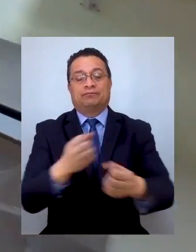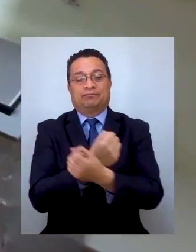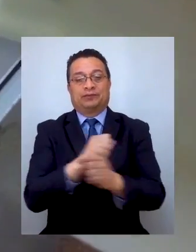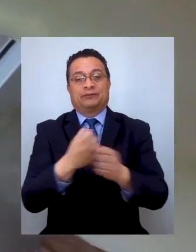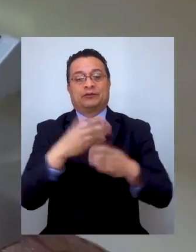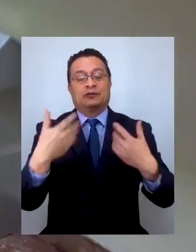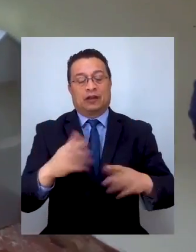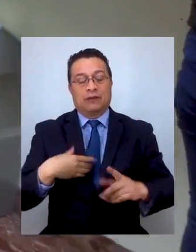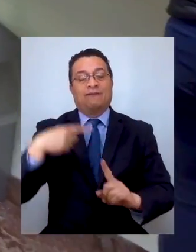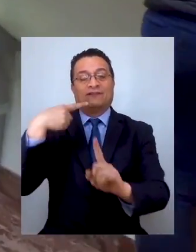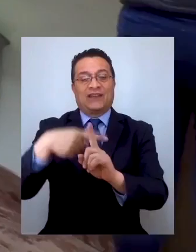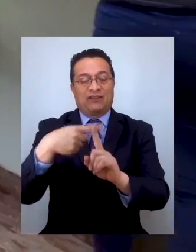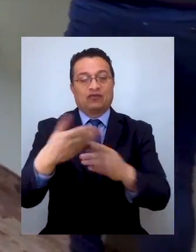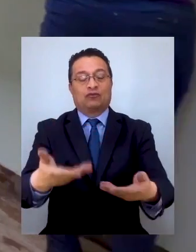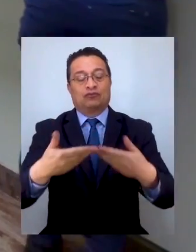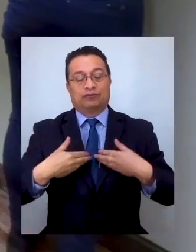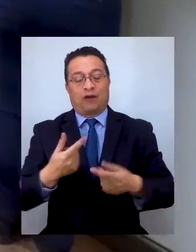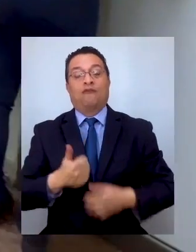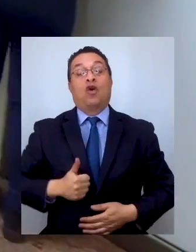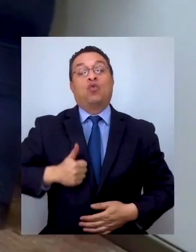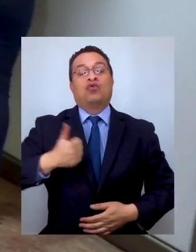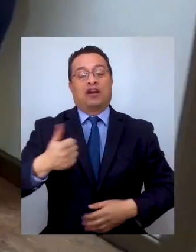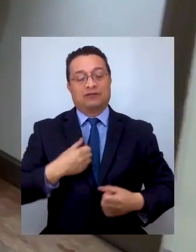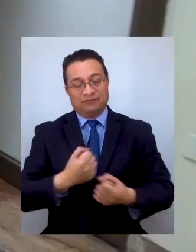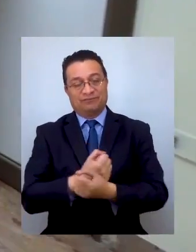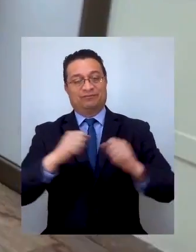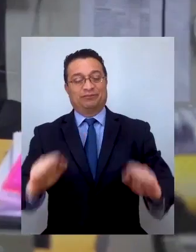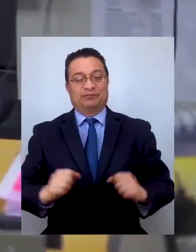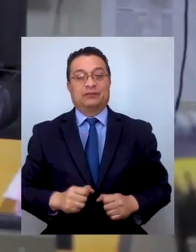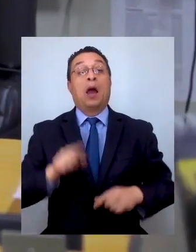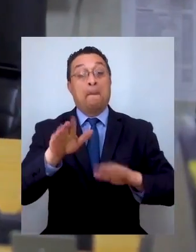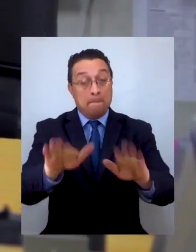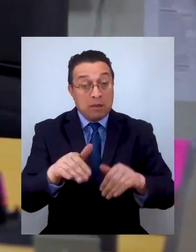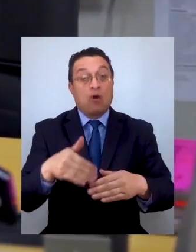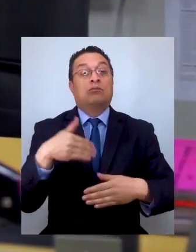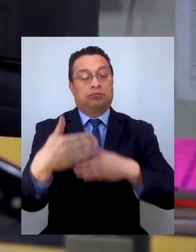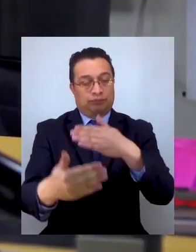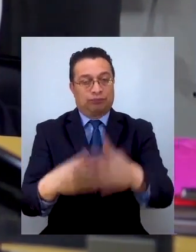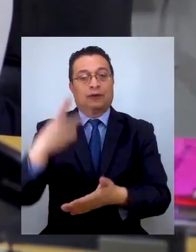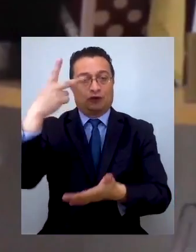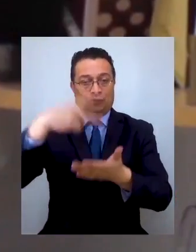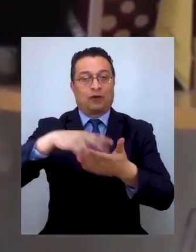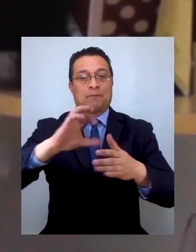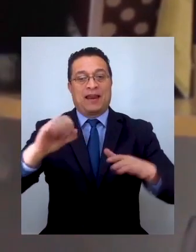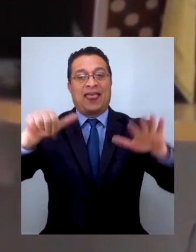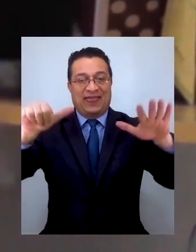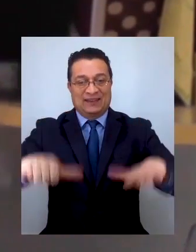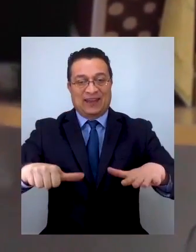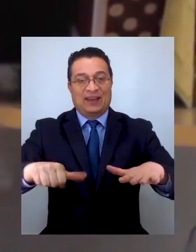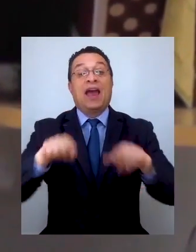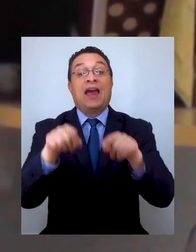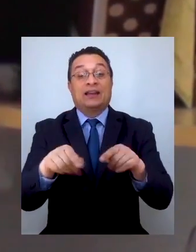abandono de funciones acogiéndose a los beneficios de incentivo al retiro voluntario. Mismo proceso que se ha desarrollado desde el año